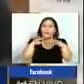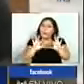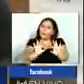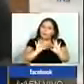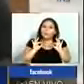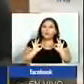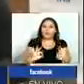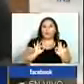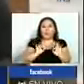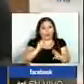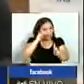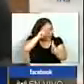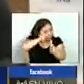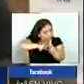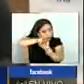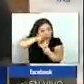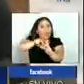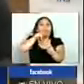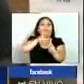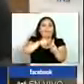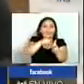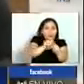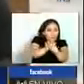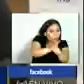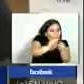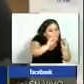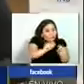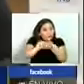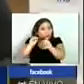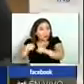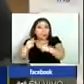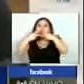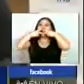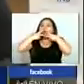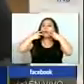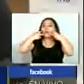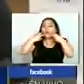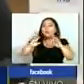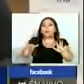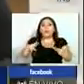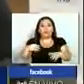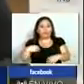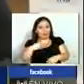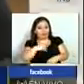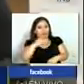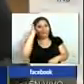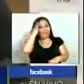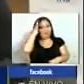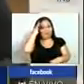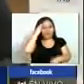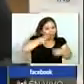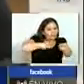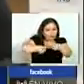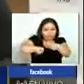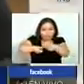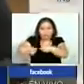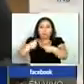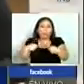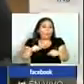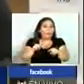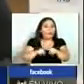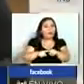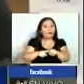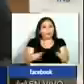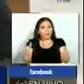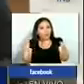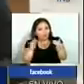identificar oportunamente la enfermedad, eso se logra con la prueba y con el manejo médico, pero siempre y cuando se cumplan todos los